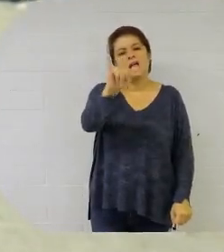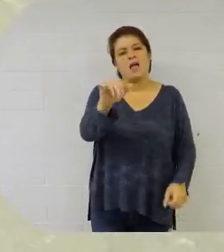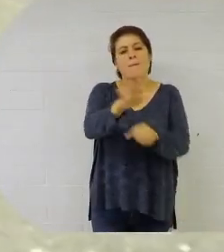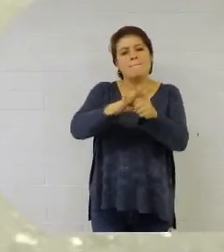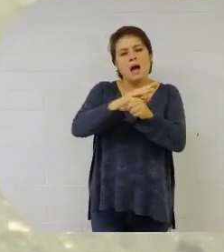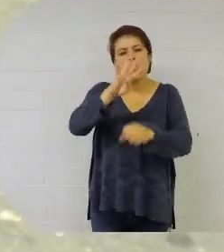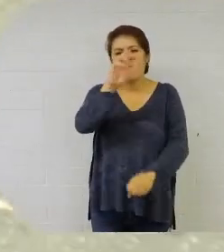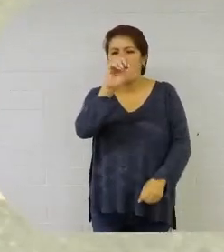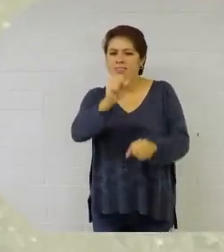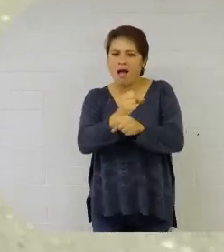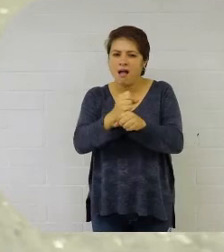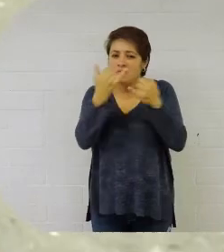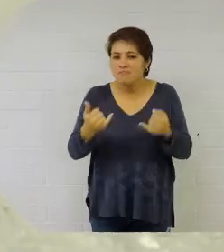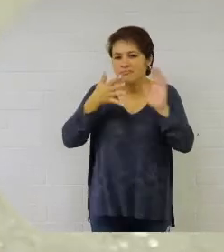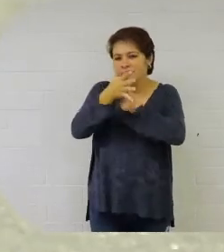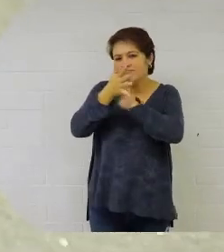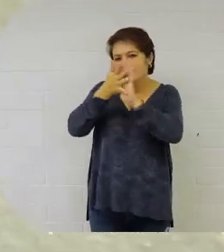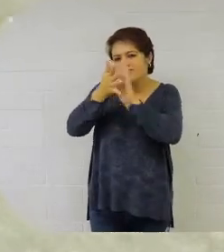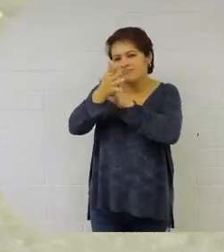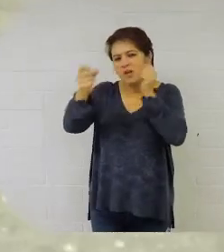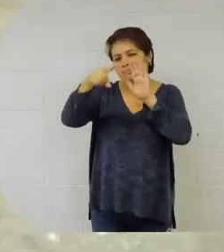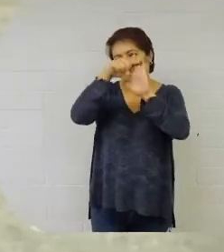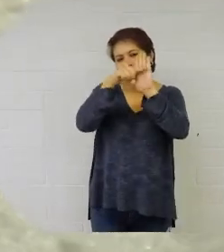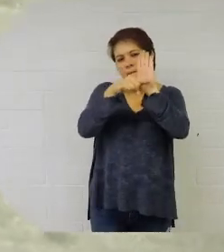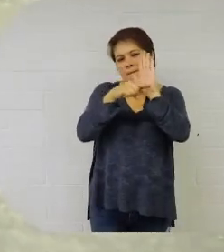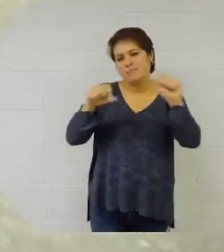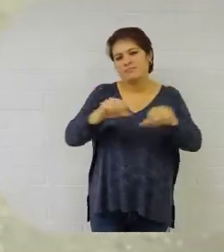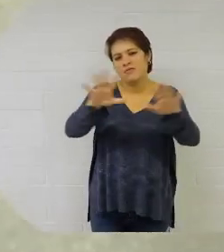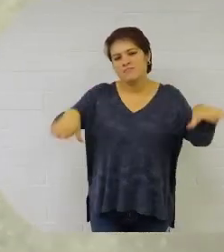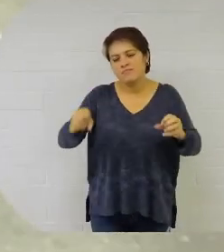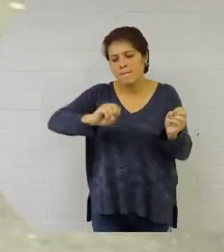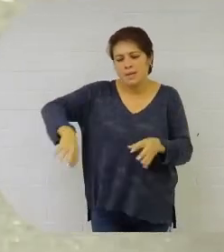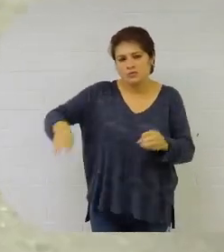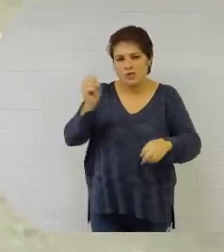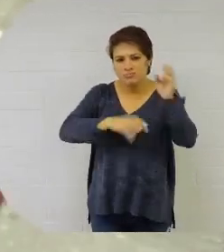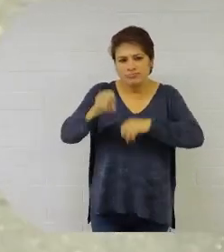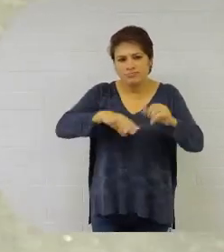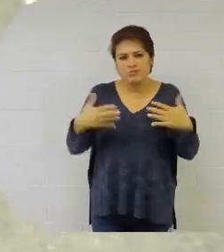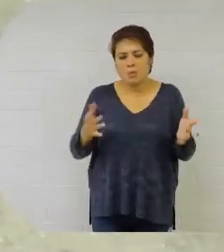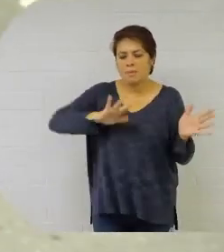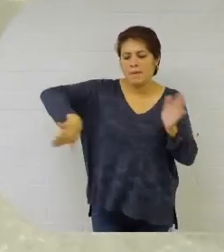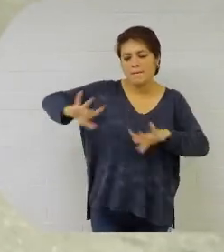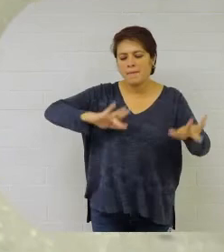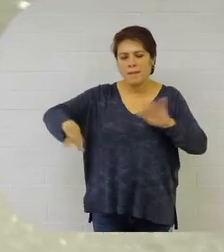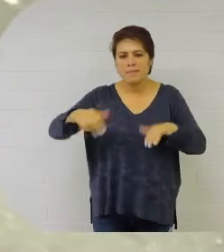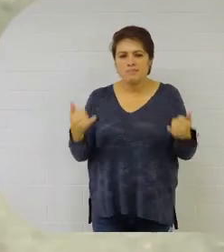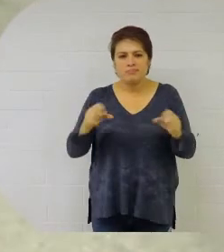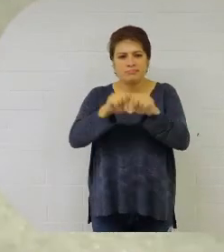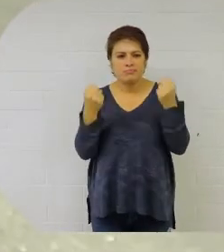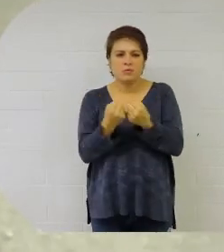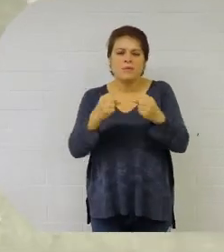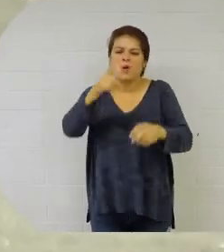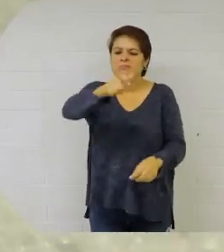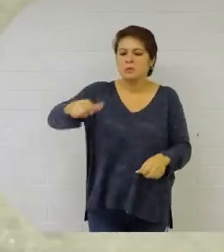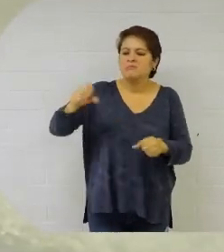40 años. Y desde acá les estaremos conversando acerca del plan de gestión integral de residuos sólidos y el proceso de dignificación que tenemos en el